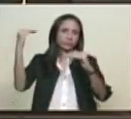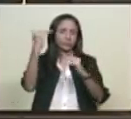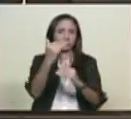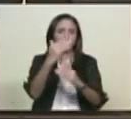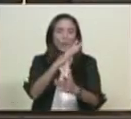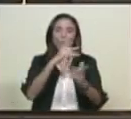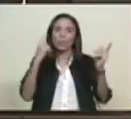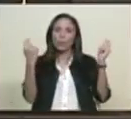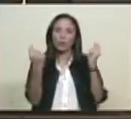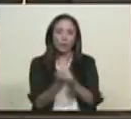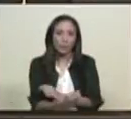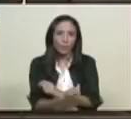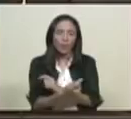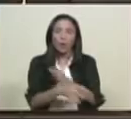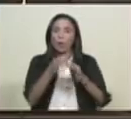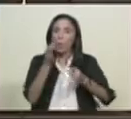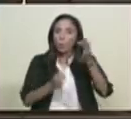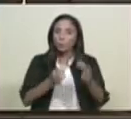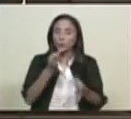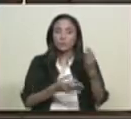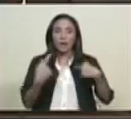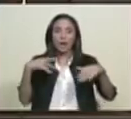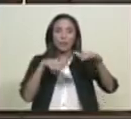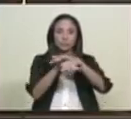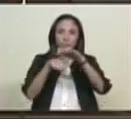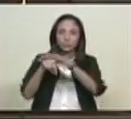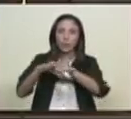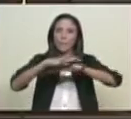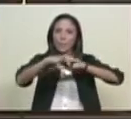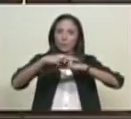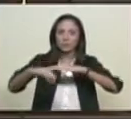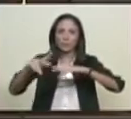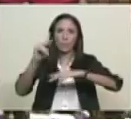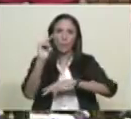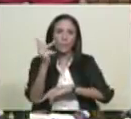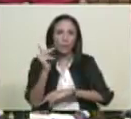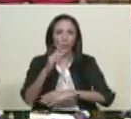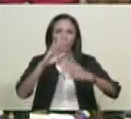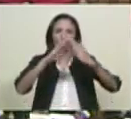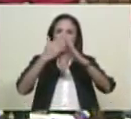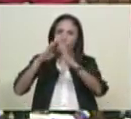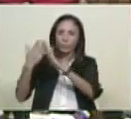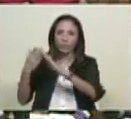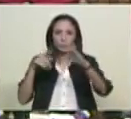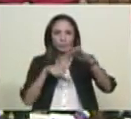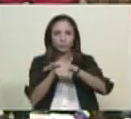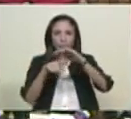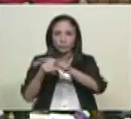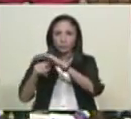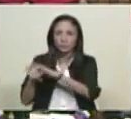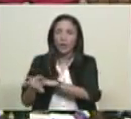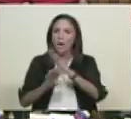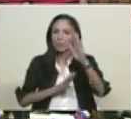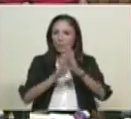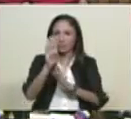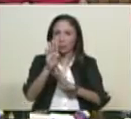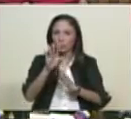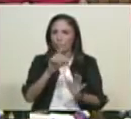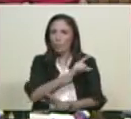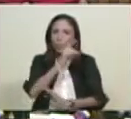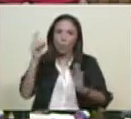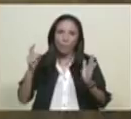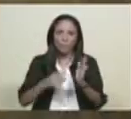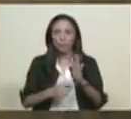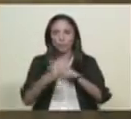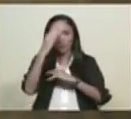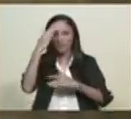que sea un Poder Judicial que llegue a la parroquia, al municipio, a la comunidad, para que se desarrolle el concepto